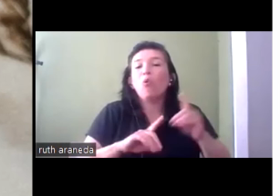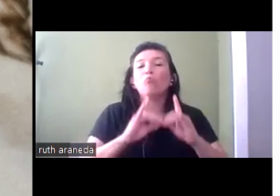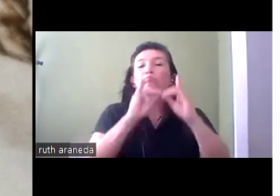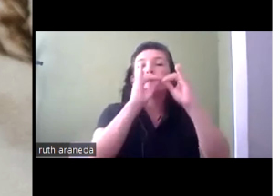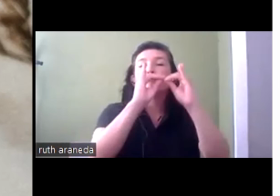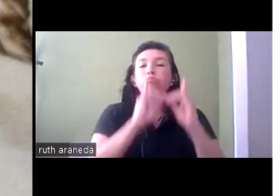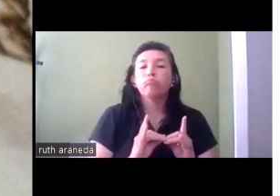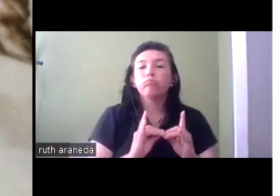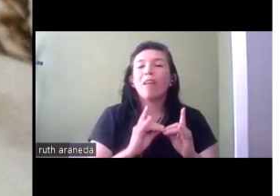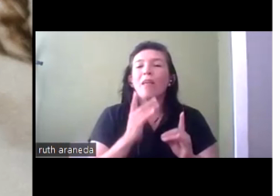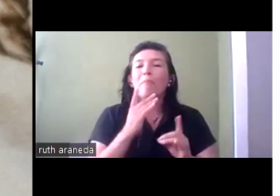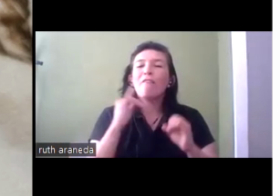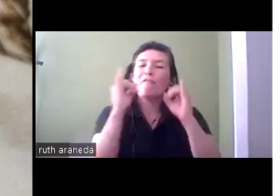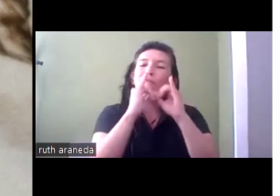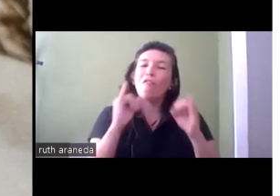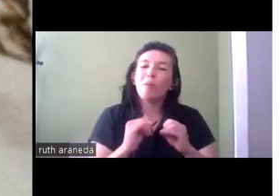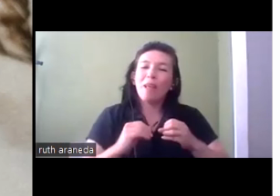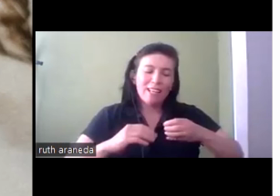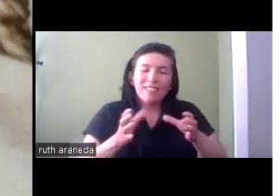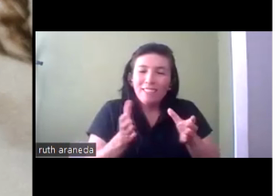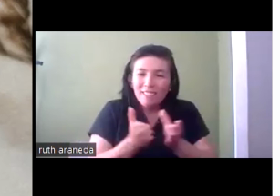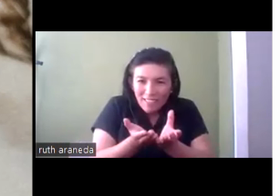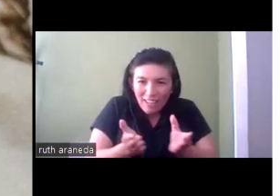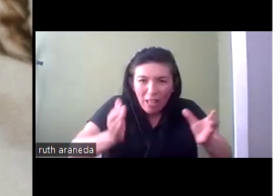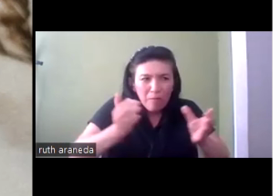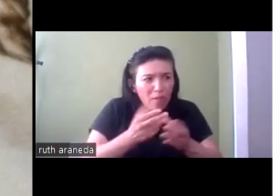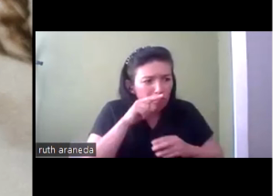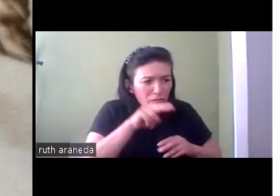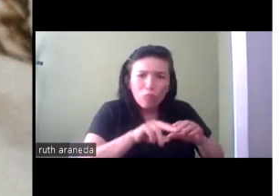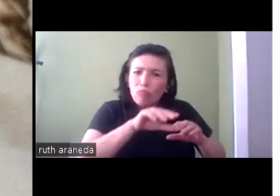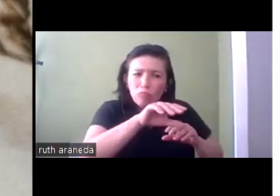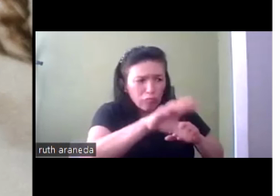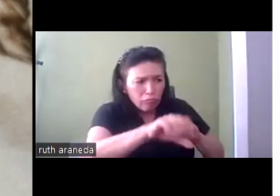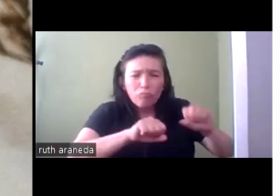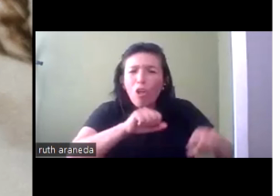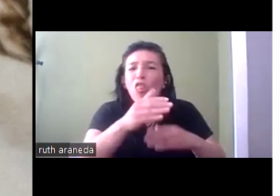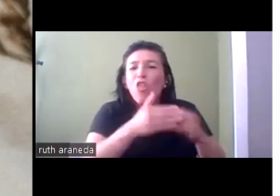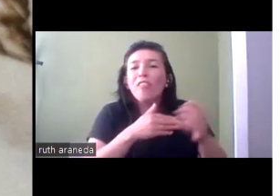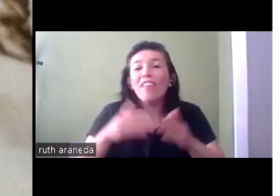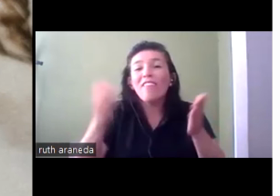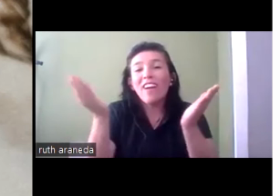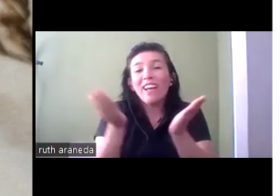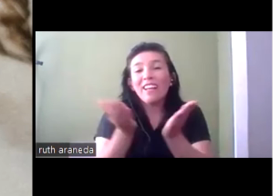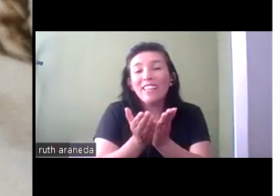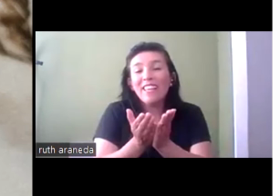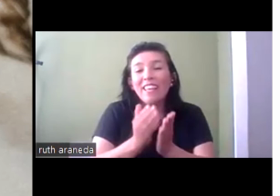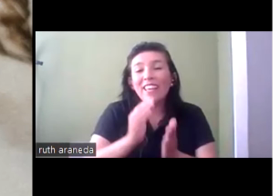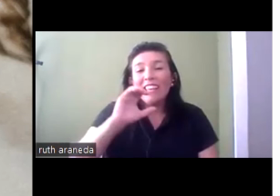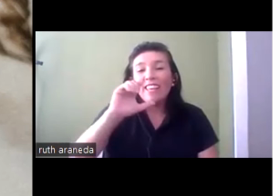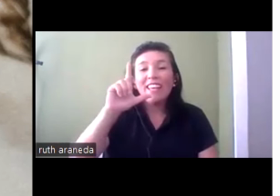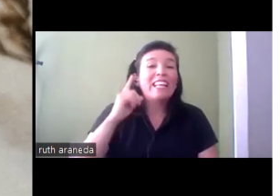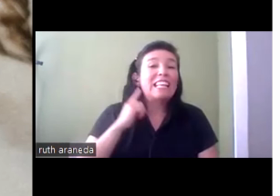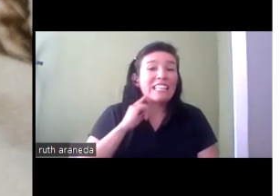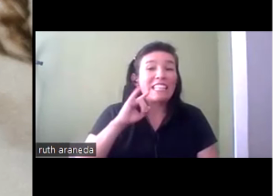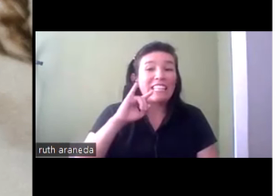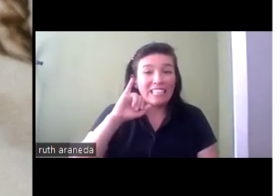estilos cerámicos identificados en distintos sitios del Valle del Elqui, principalmente cementerios. Se puede